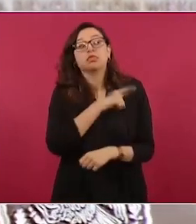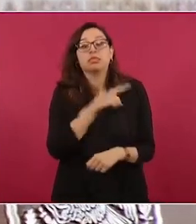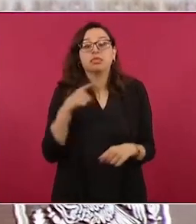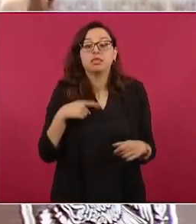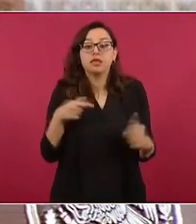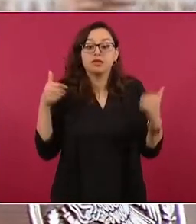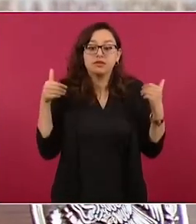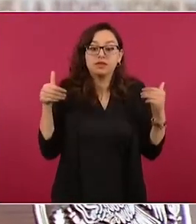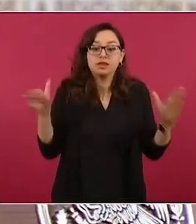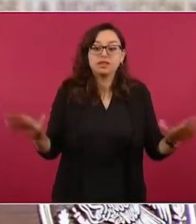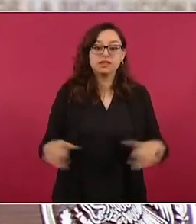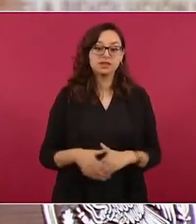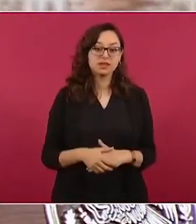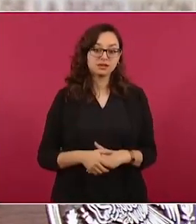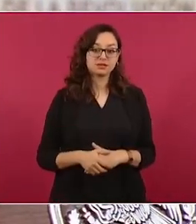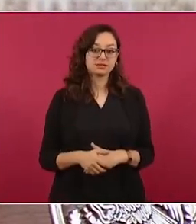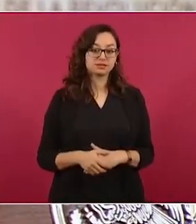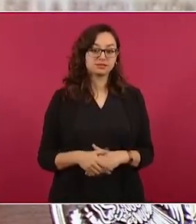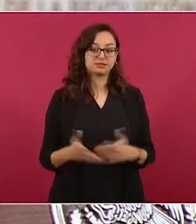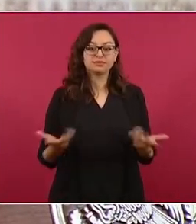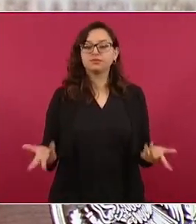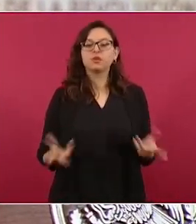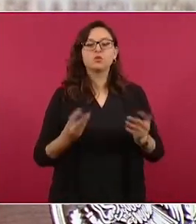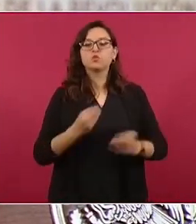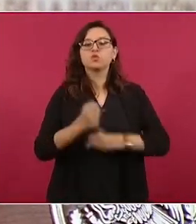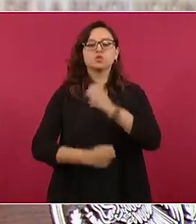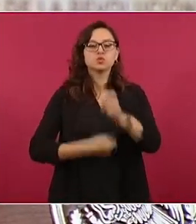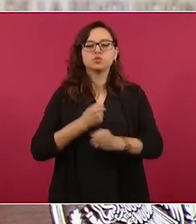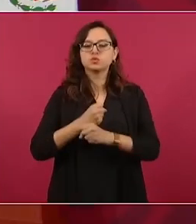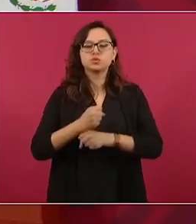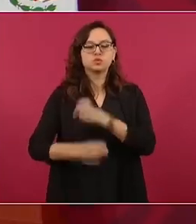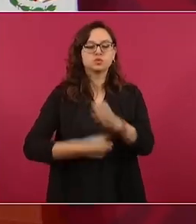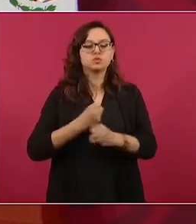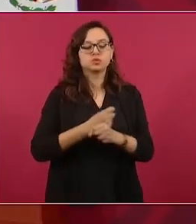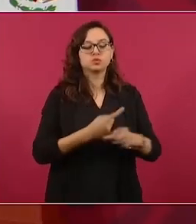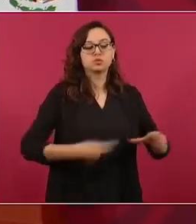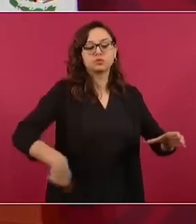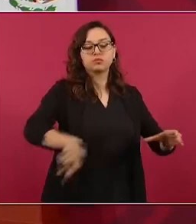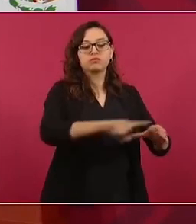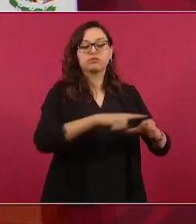durante mucho tiempo engañaron de que eran independientes.